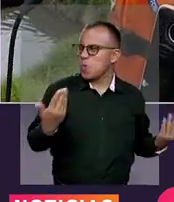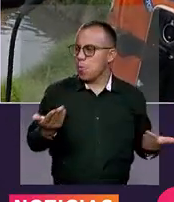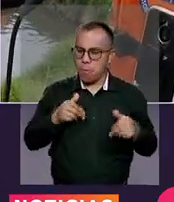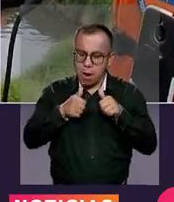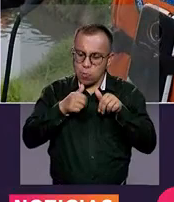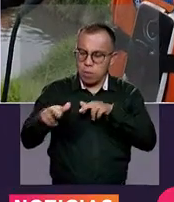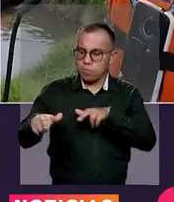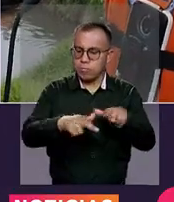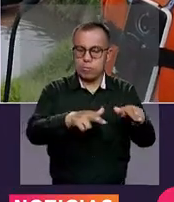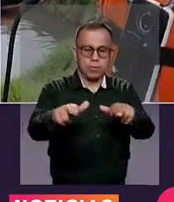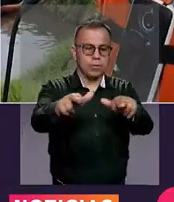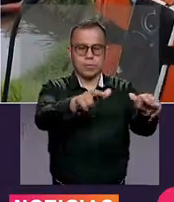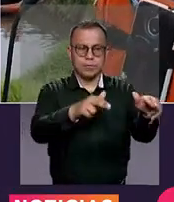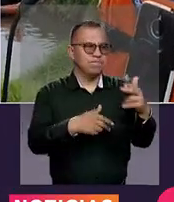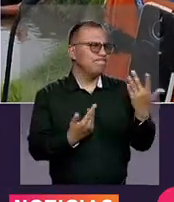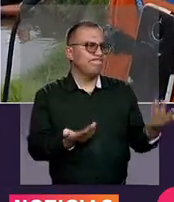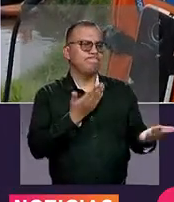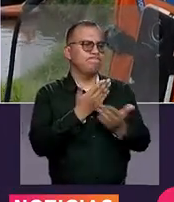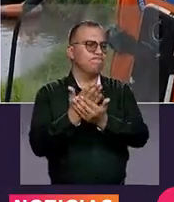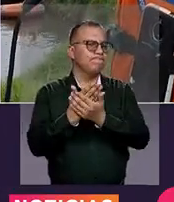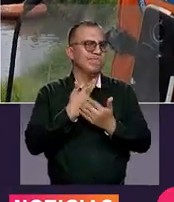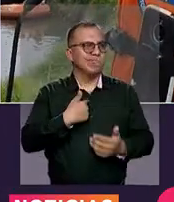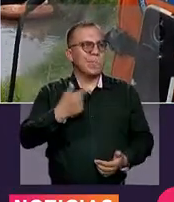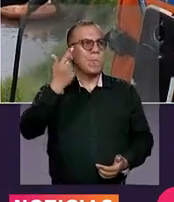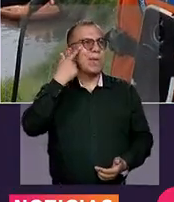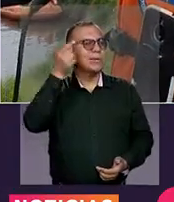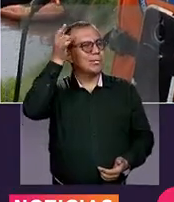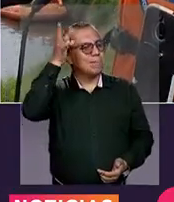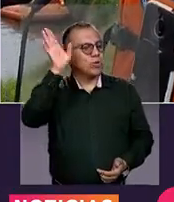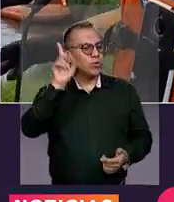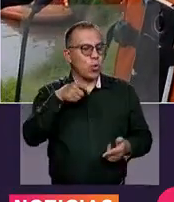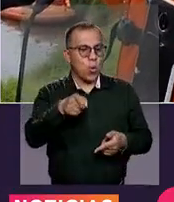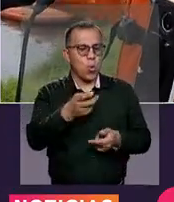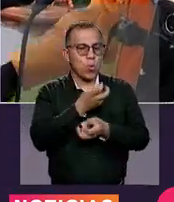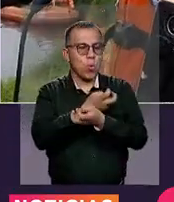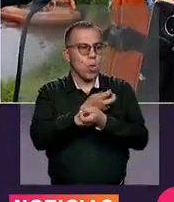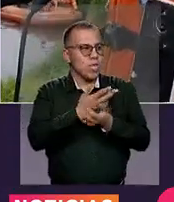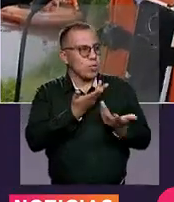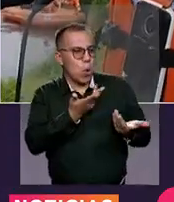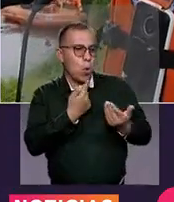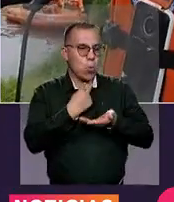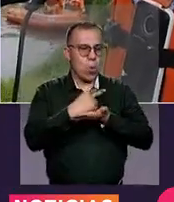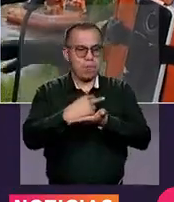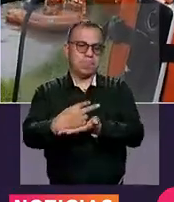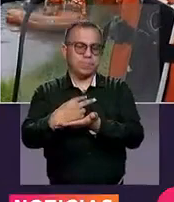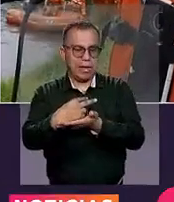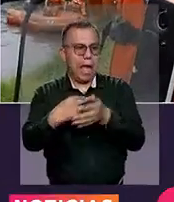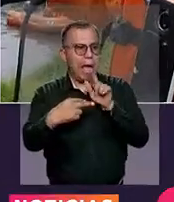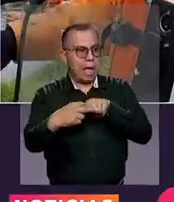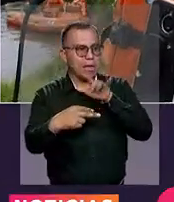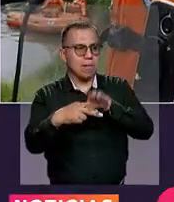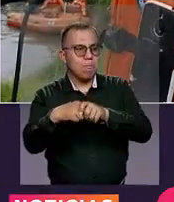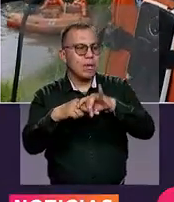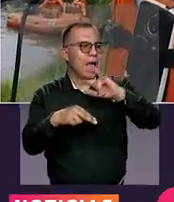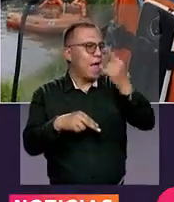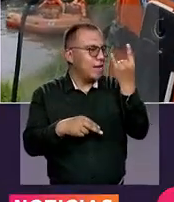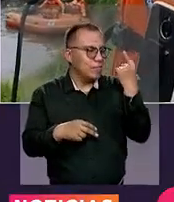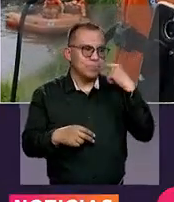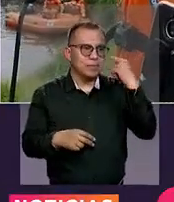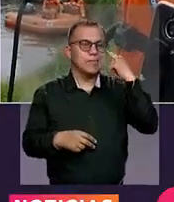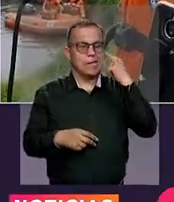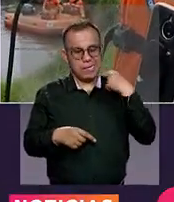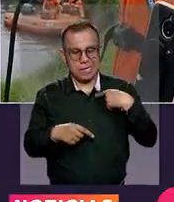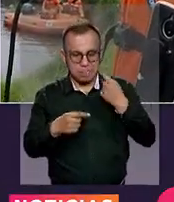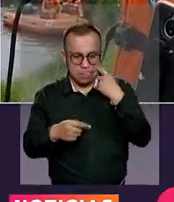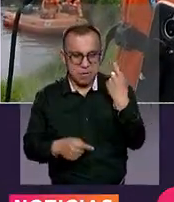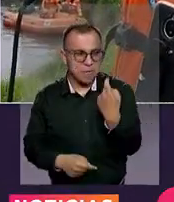los identificamos? Puntos donde de pronto el cuerpo se haya podido enredar, lo podamos encontrar de pronto atrapado, es donde